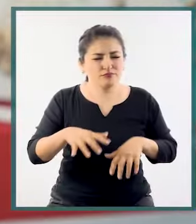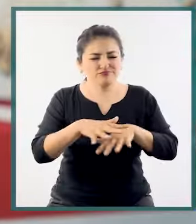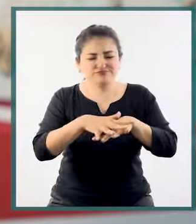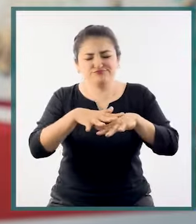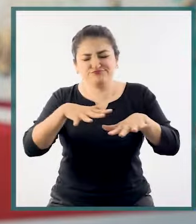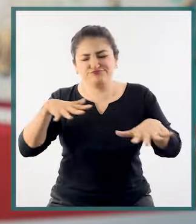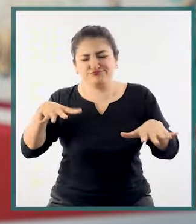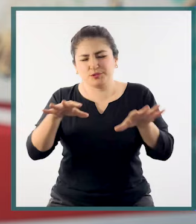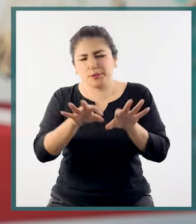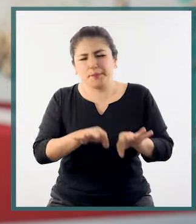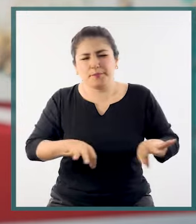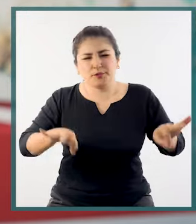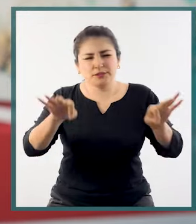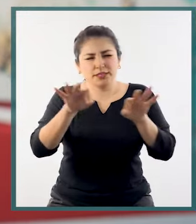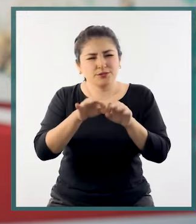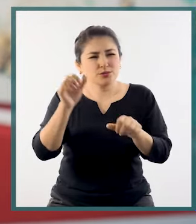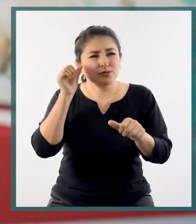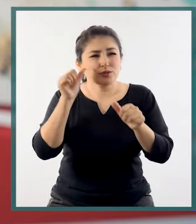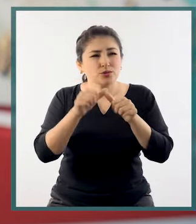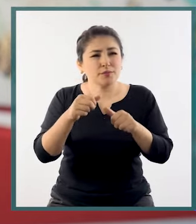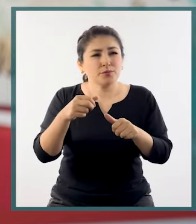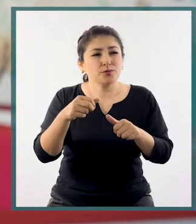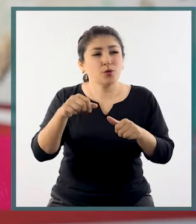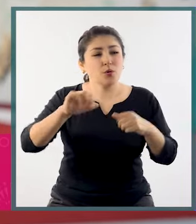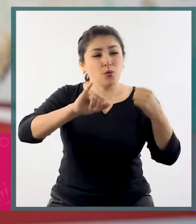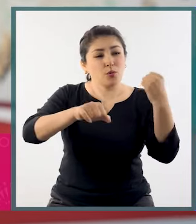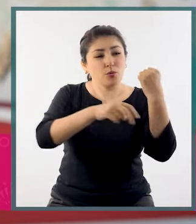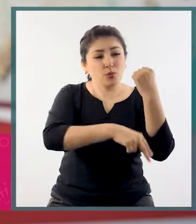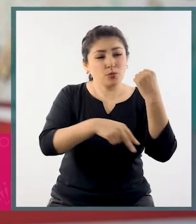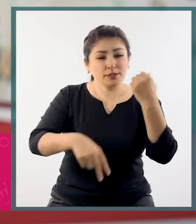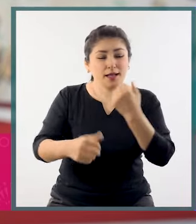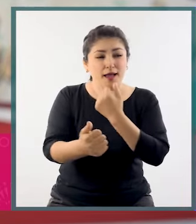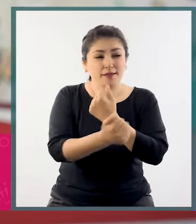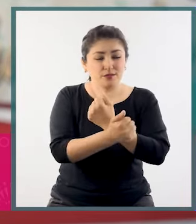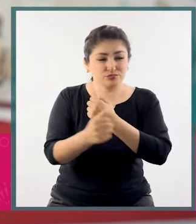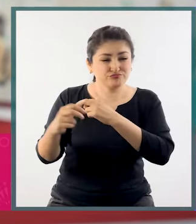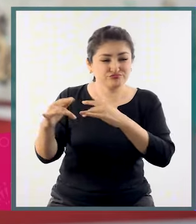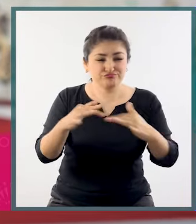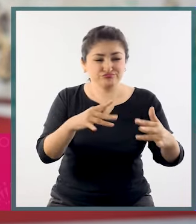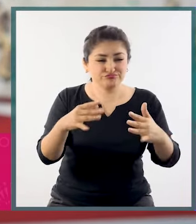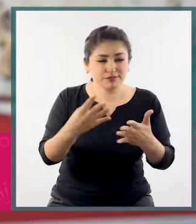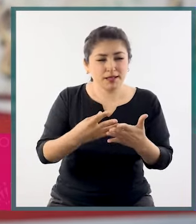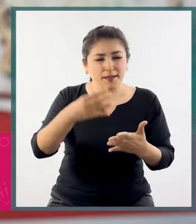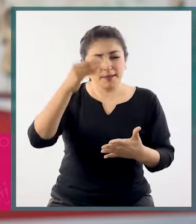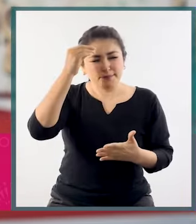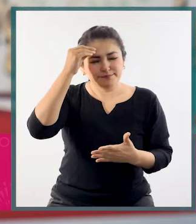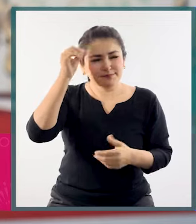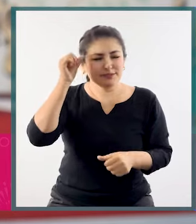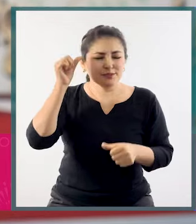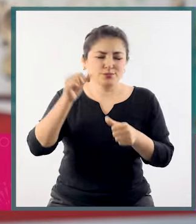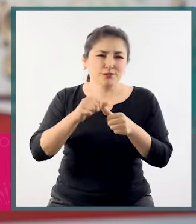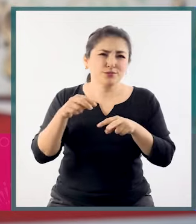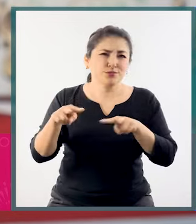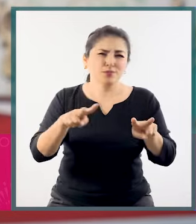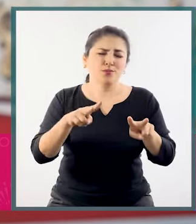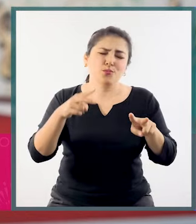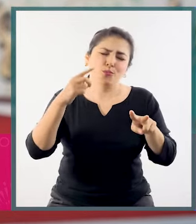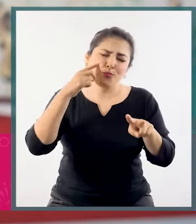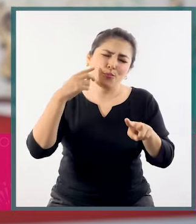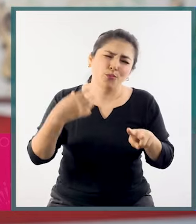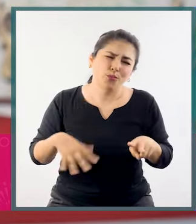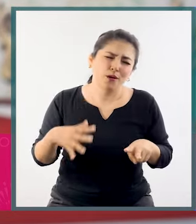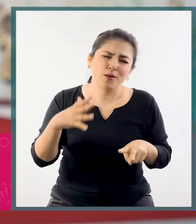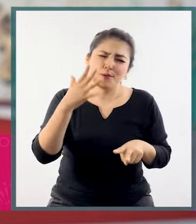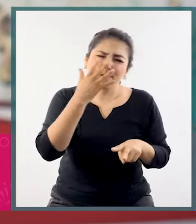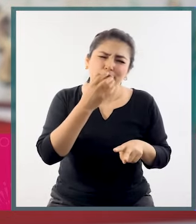Un evento súper importante conmemorando los 200 años de las batallas de Junín y Ayacucho, y de verdad me encantó